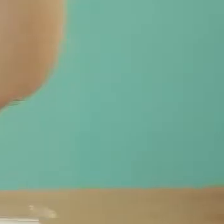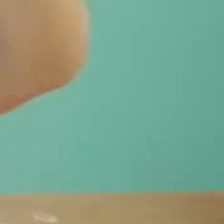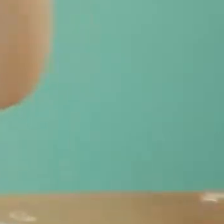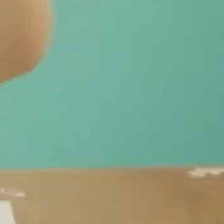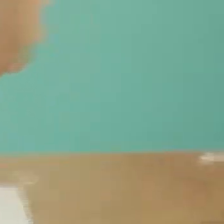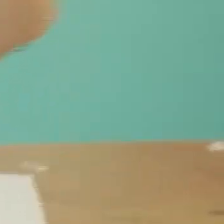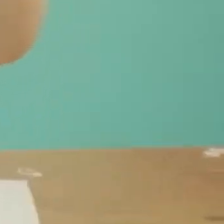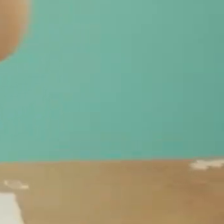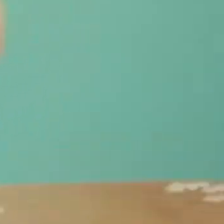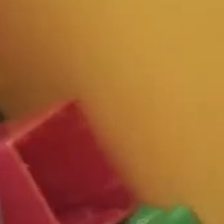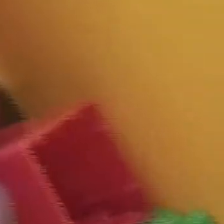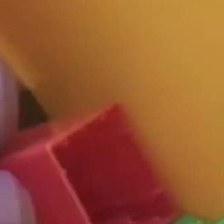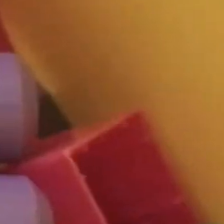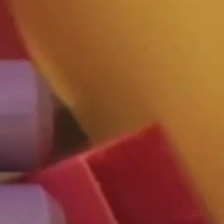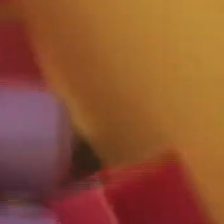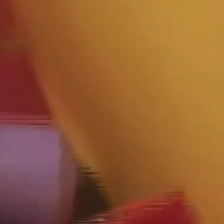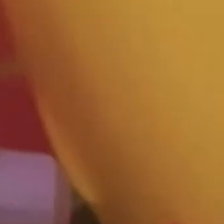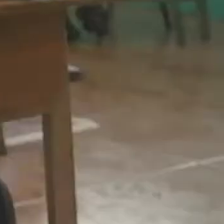formas de aprender.